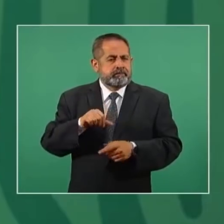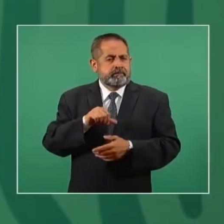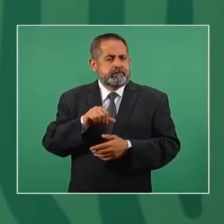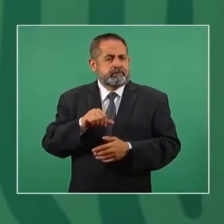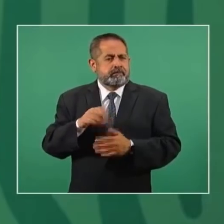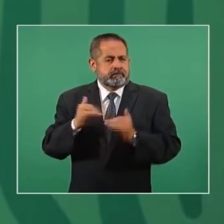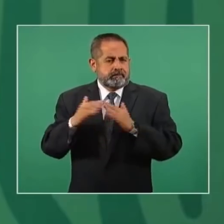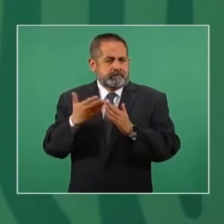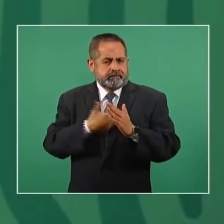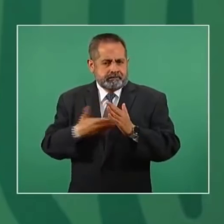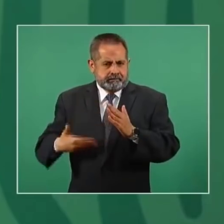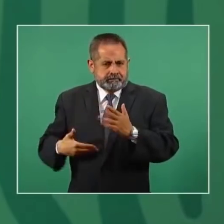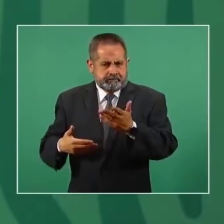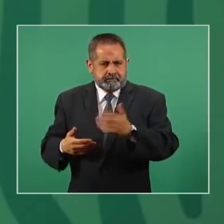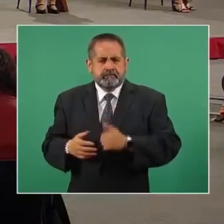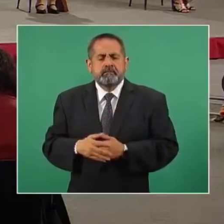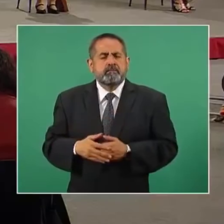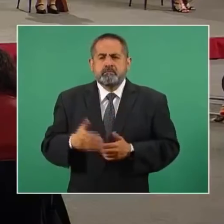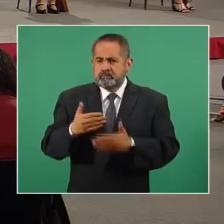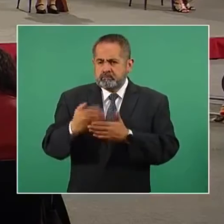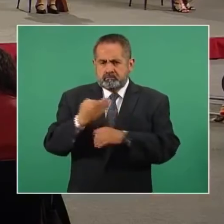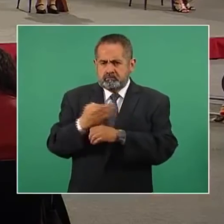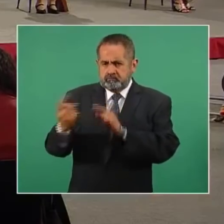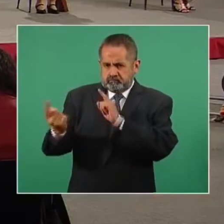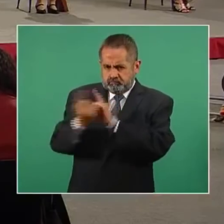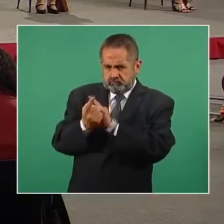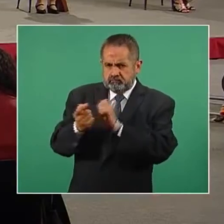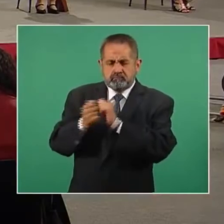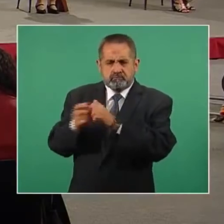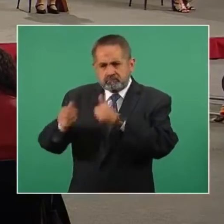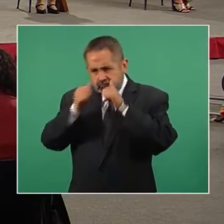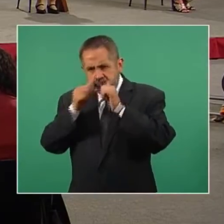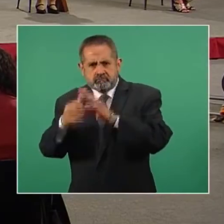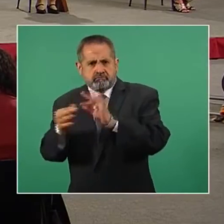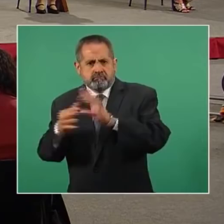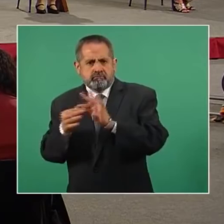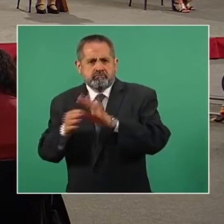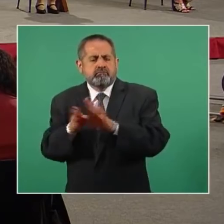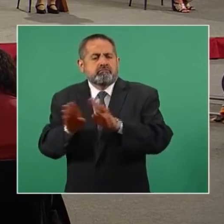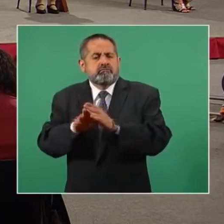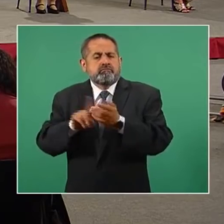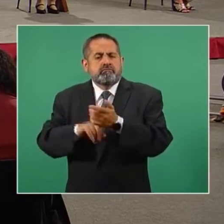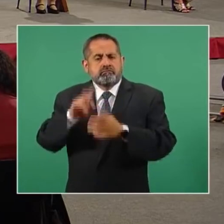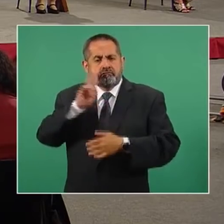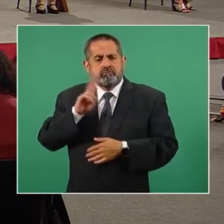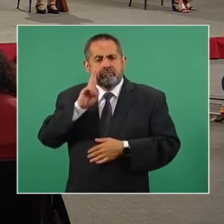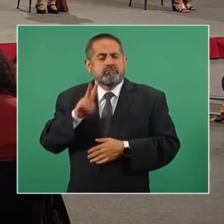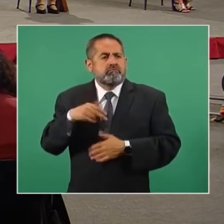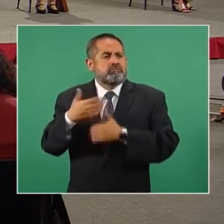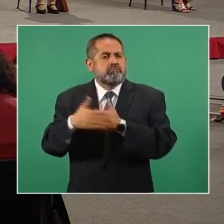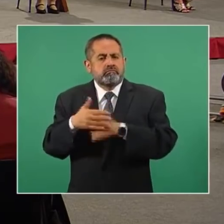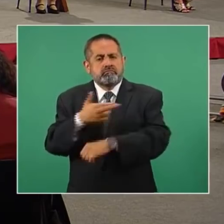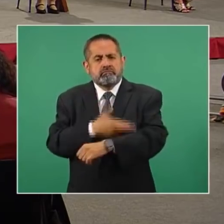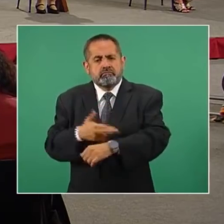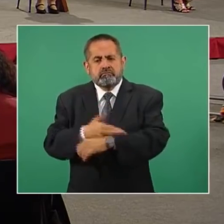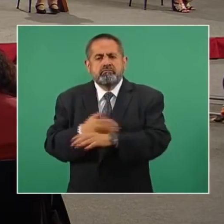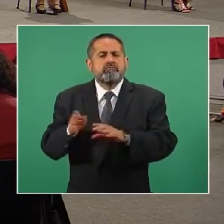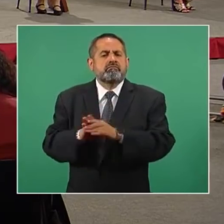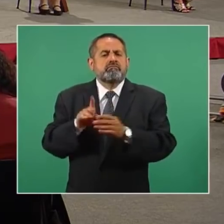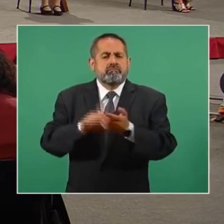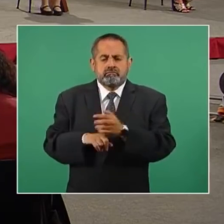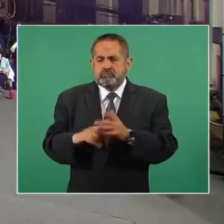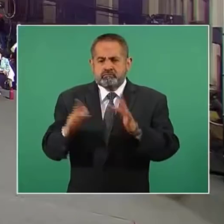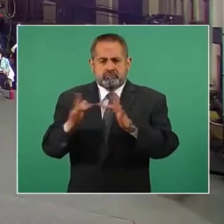ahora mismo que te va a tender para que se busque una